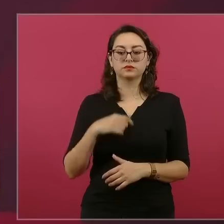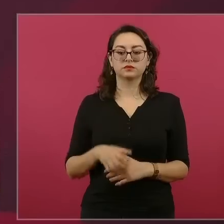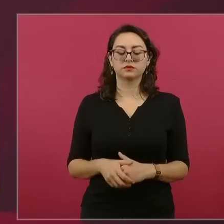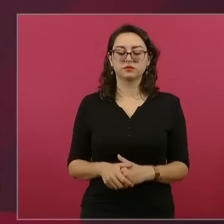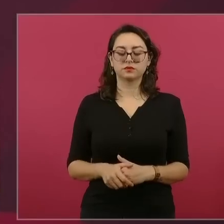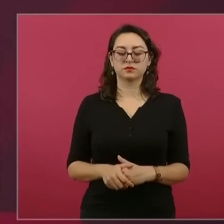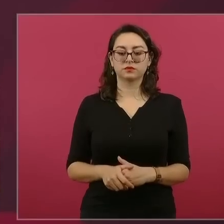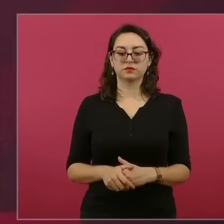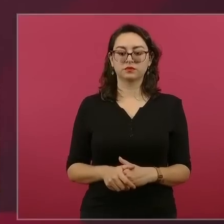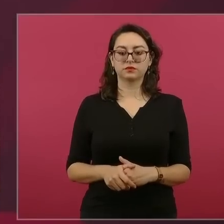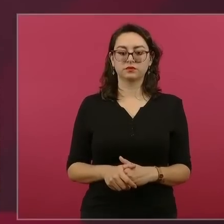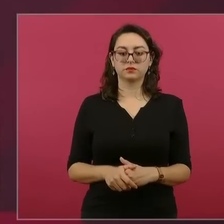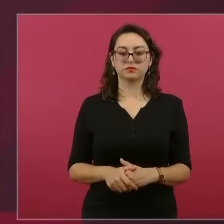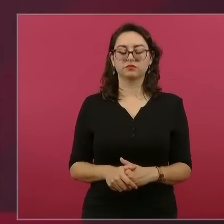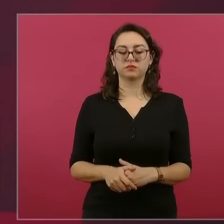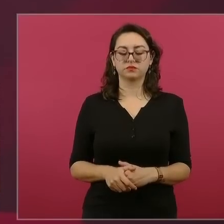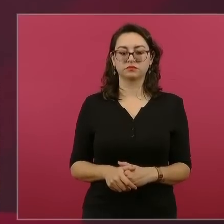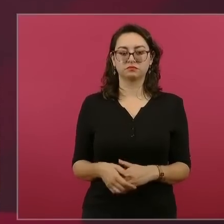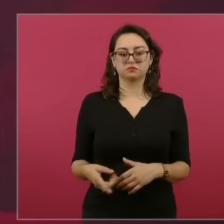lo más leonino,